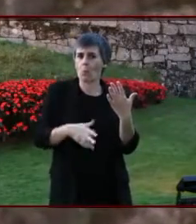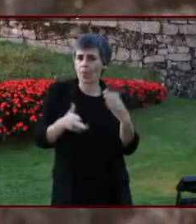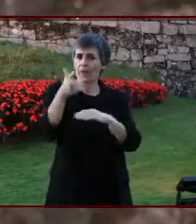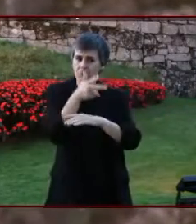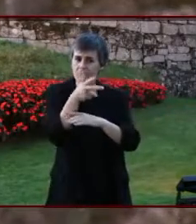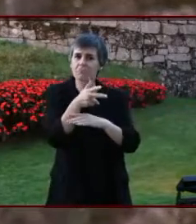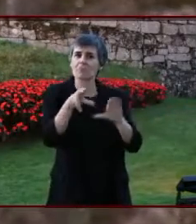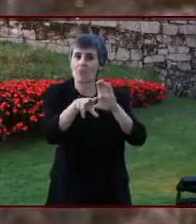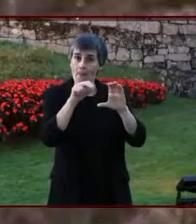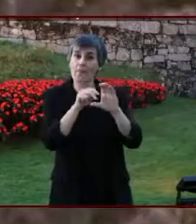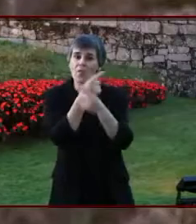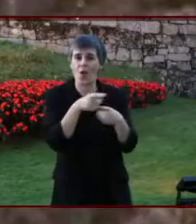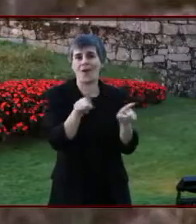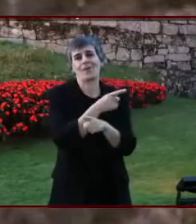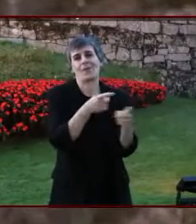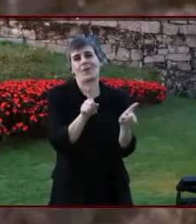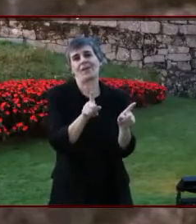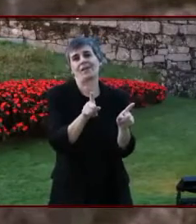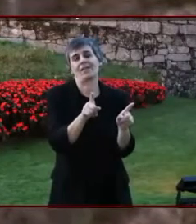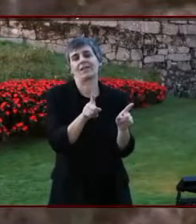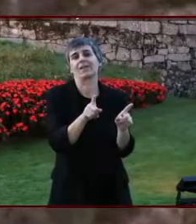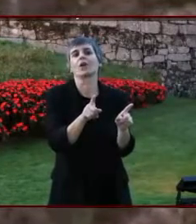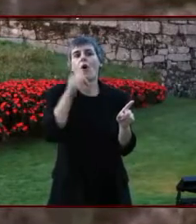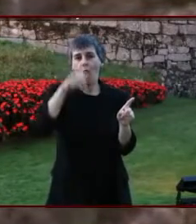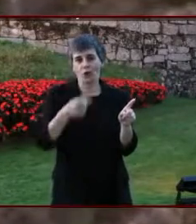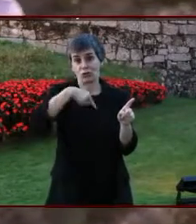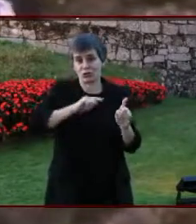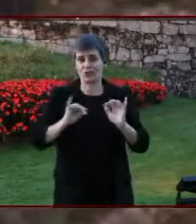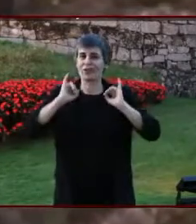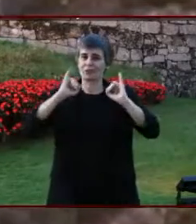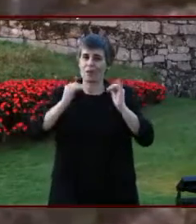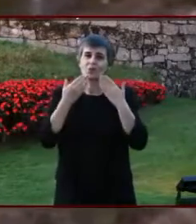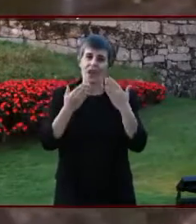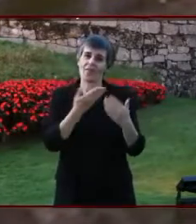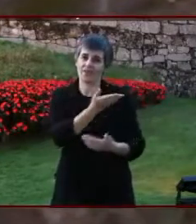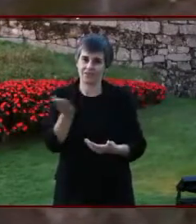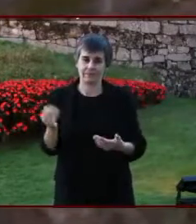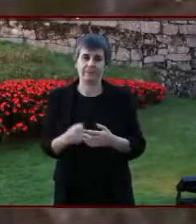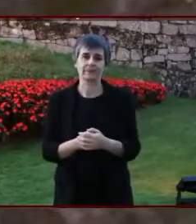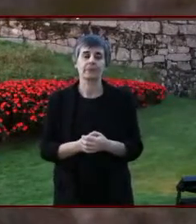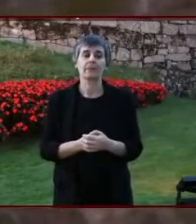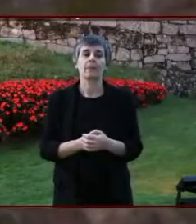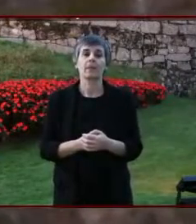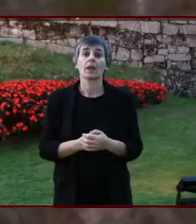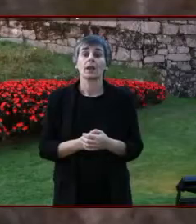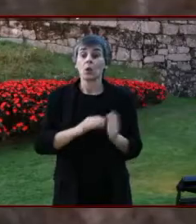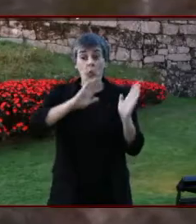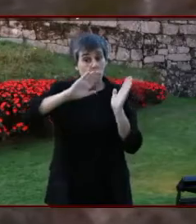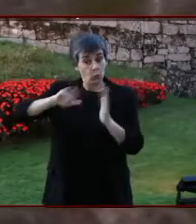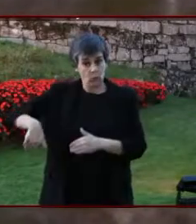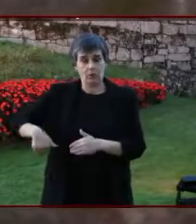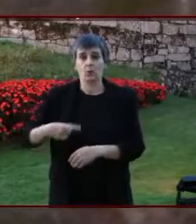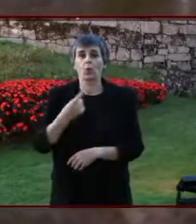canción, e os seguimos a disfrutar delas. E por último, hai unha canción